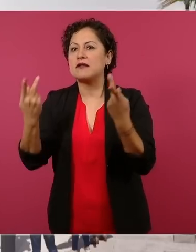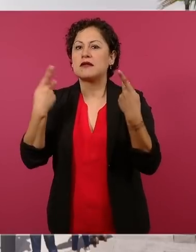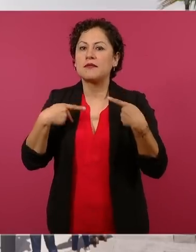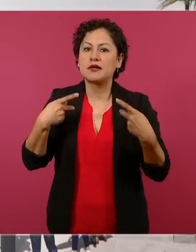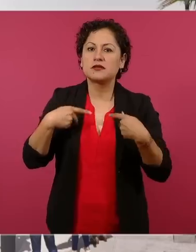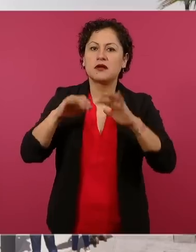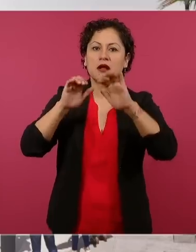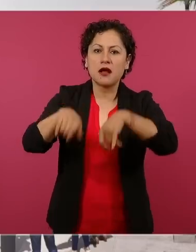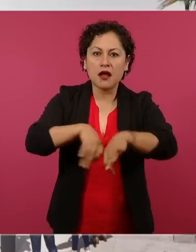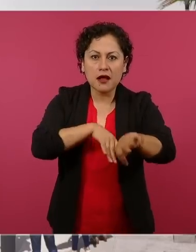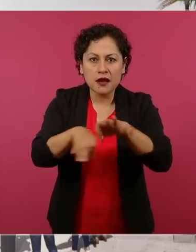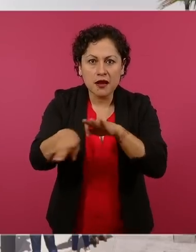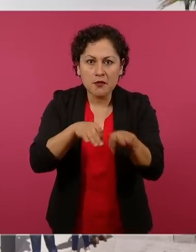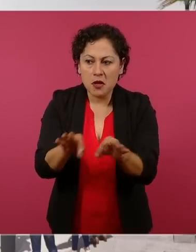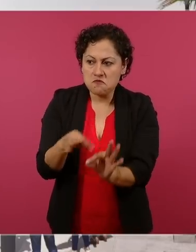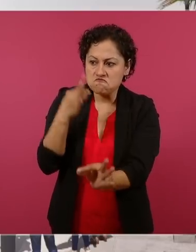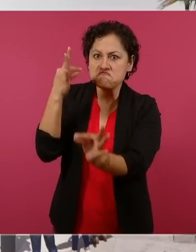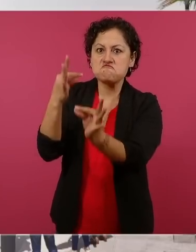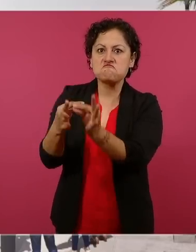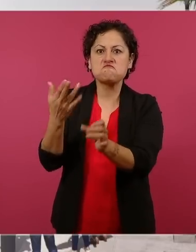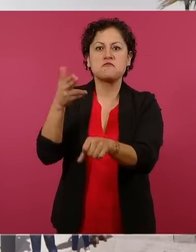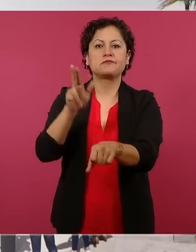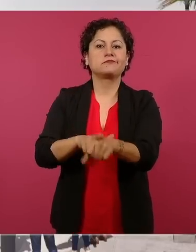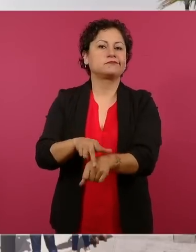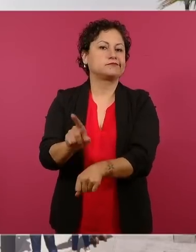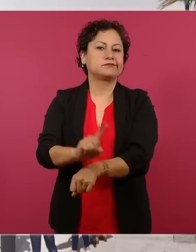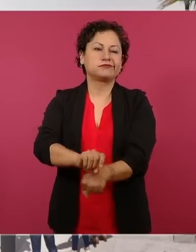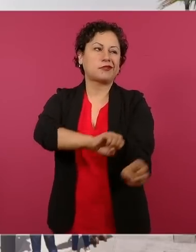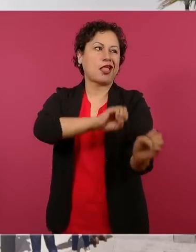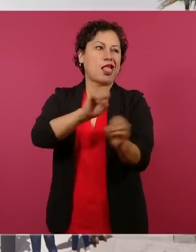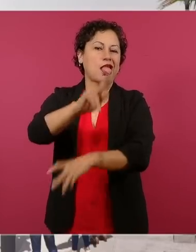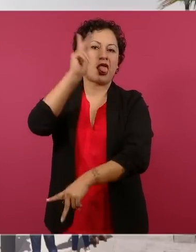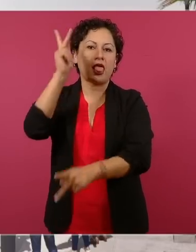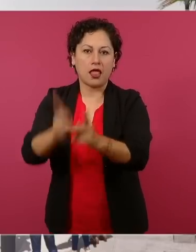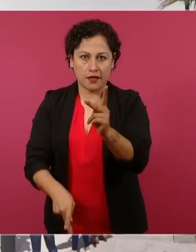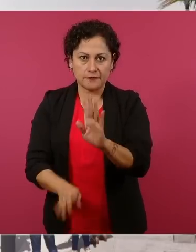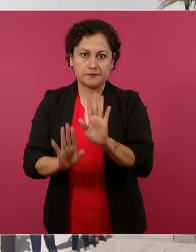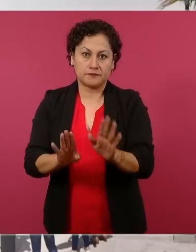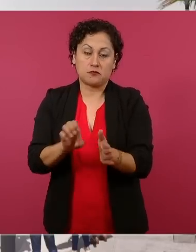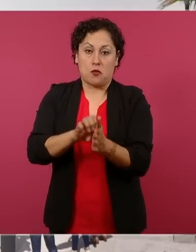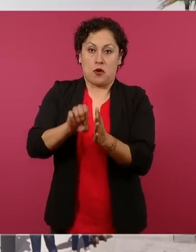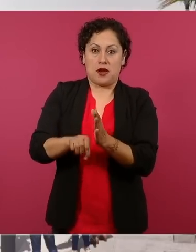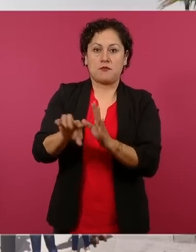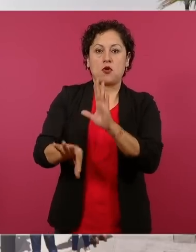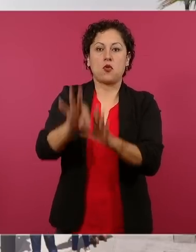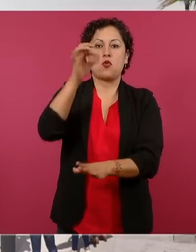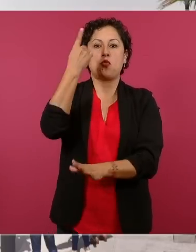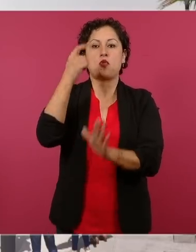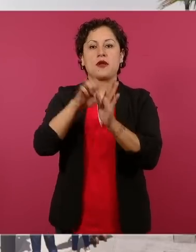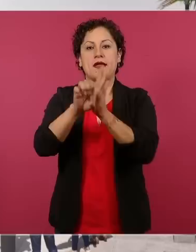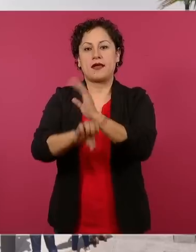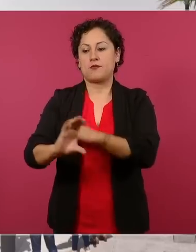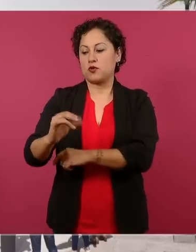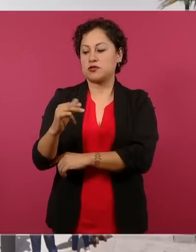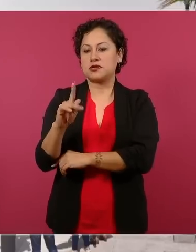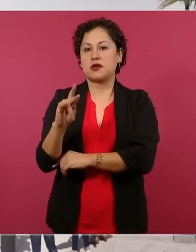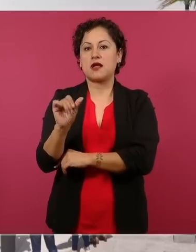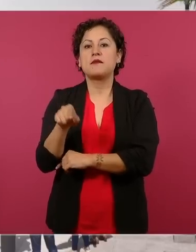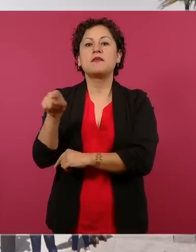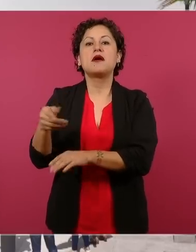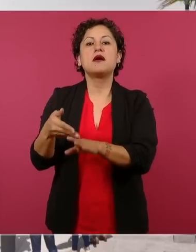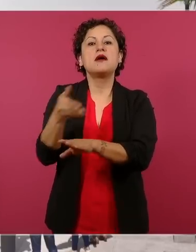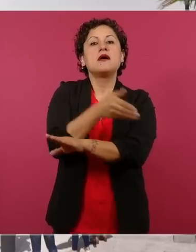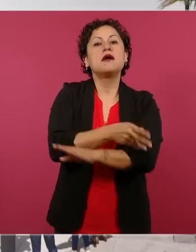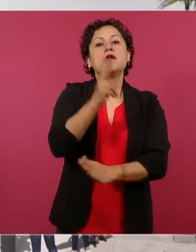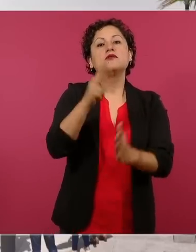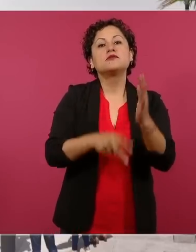especialistas para operar realmente como un hospital. Este es un caso nada más, el de Chilapa de Álvarez, inició su construcción en